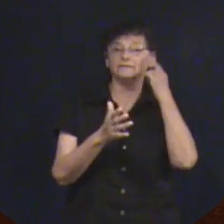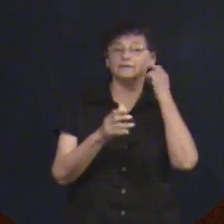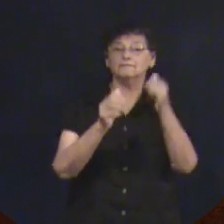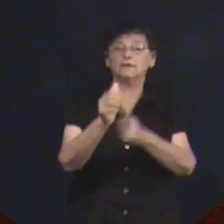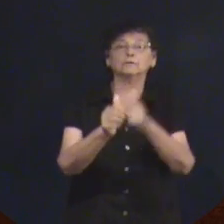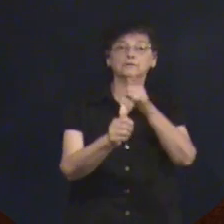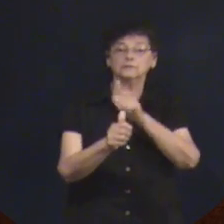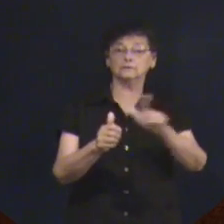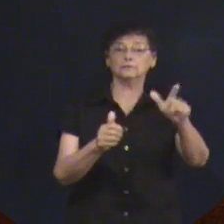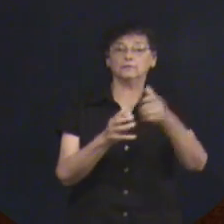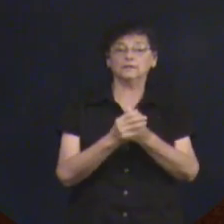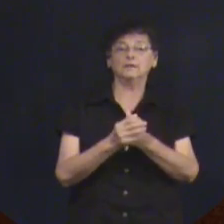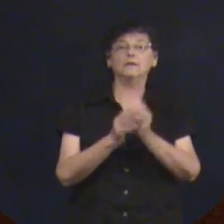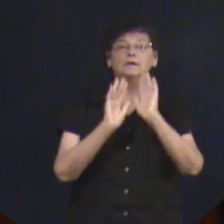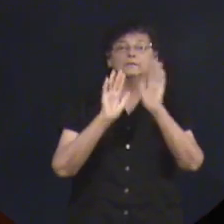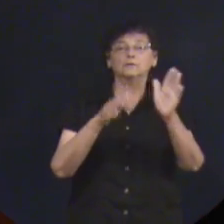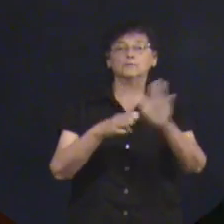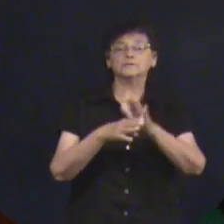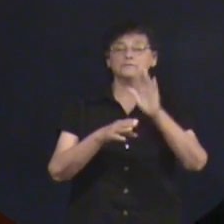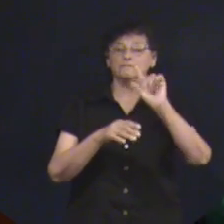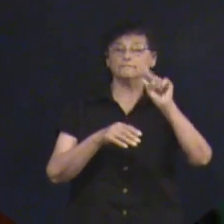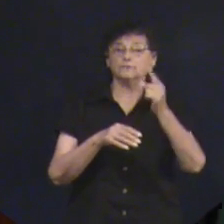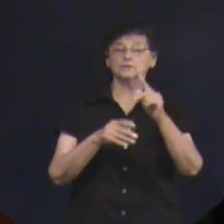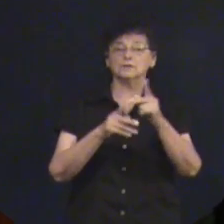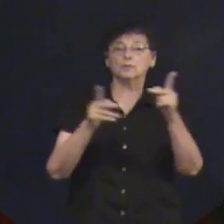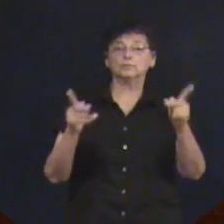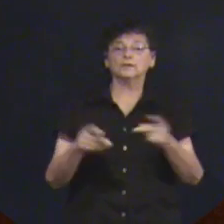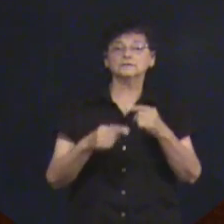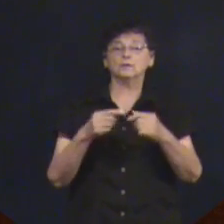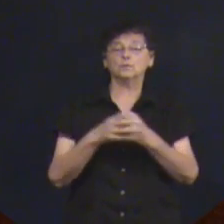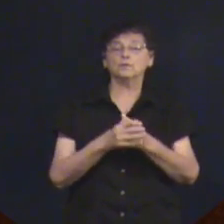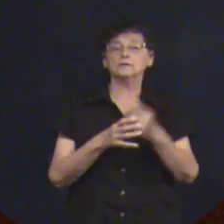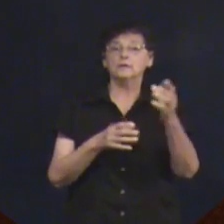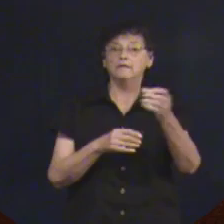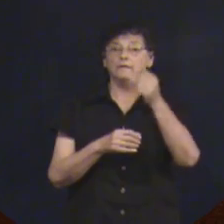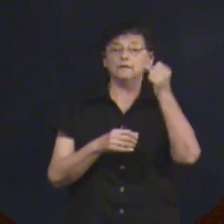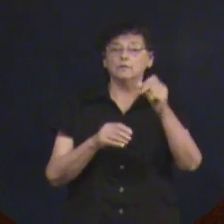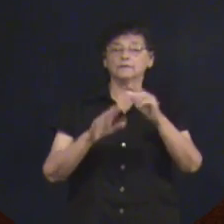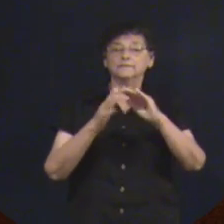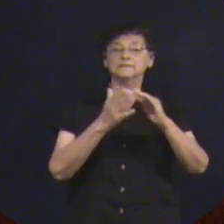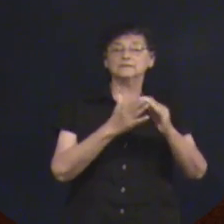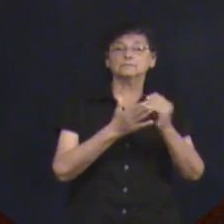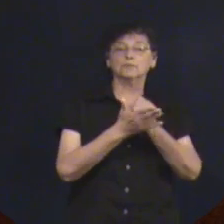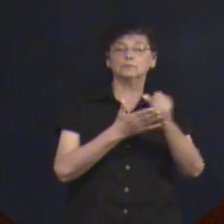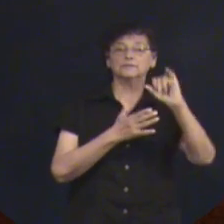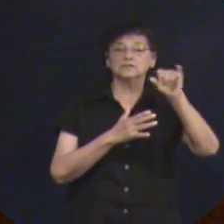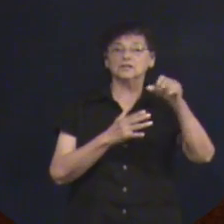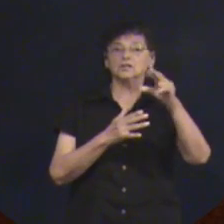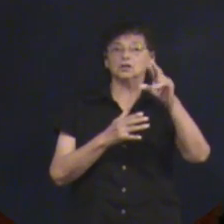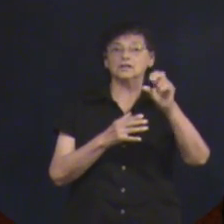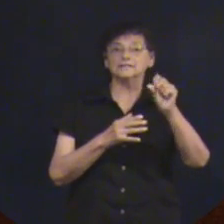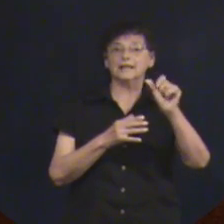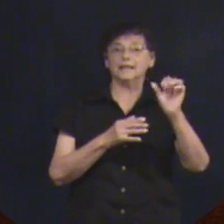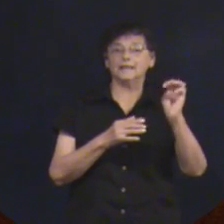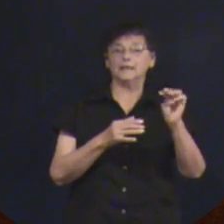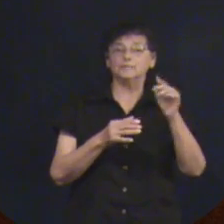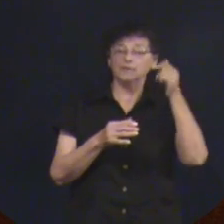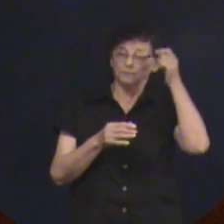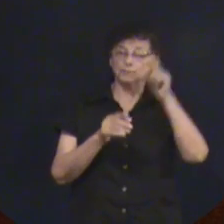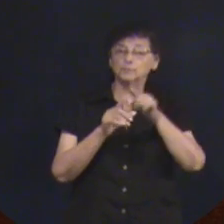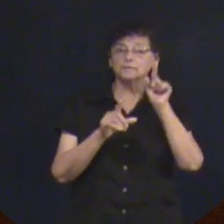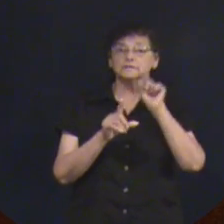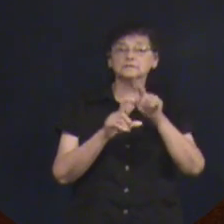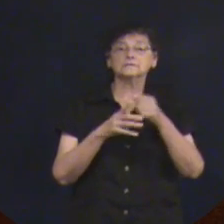siguiendo al Señor iban a ocupar los primeros puestos cuando conquistaran la ciudad santa de Jerusalén. ¿Os acordáis, hermanos y